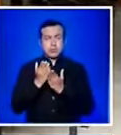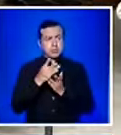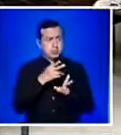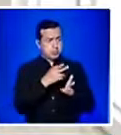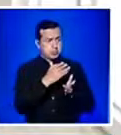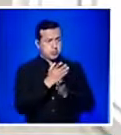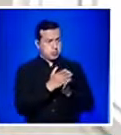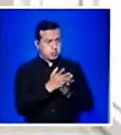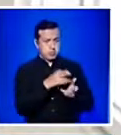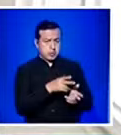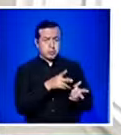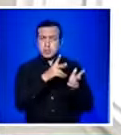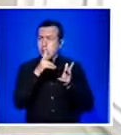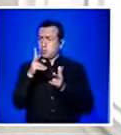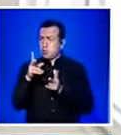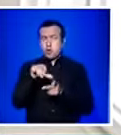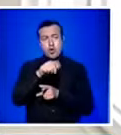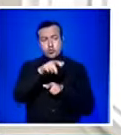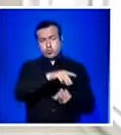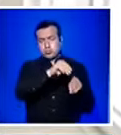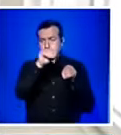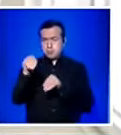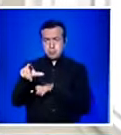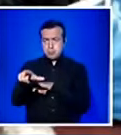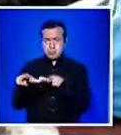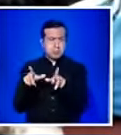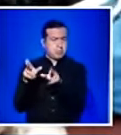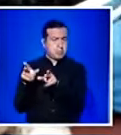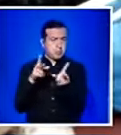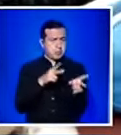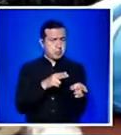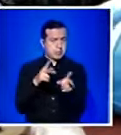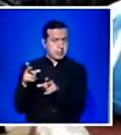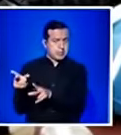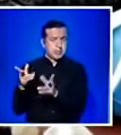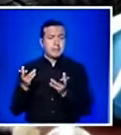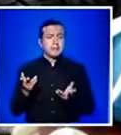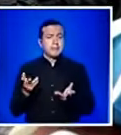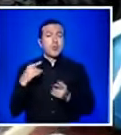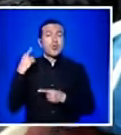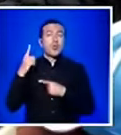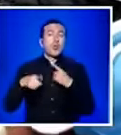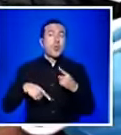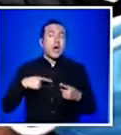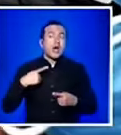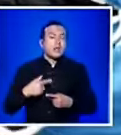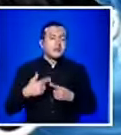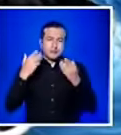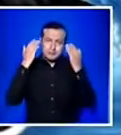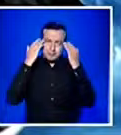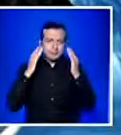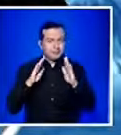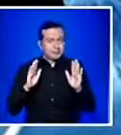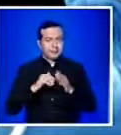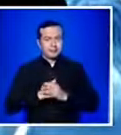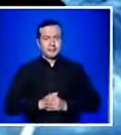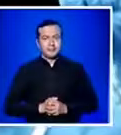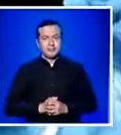el centro de rehabilitación del Hospital Carlos Andrade Marín. No precisó cuándo ocurrirá el traslado.